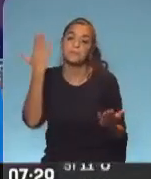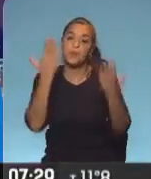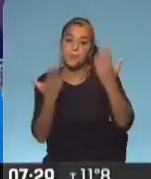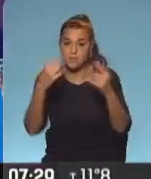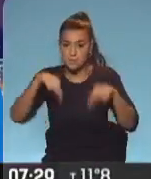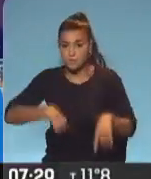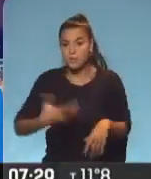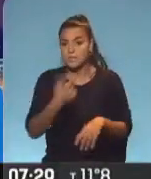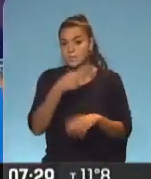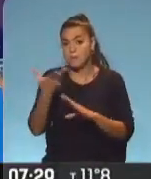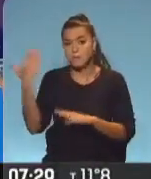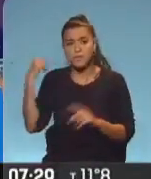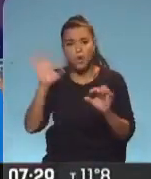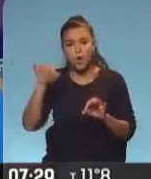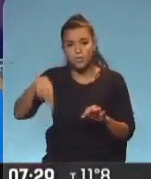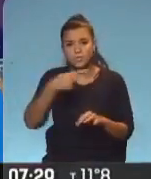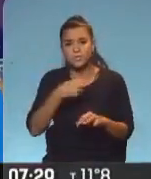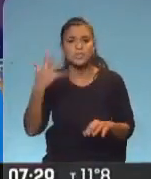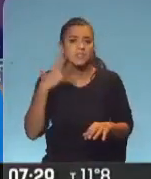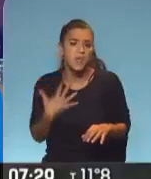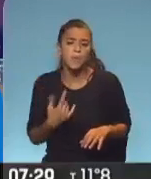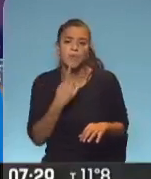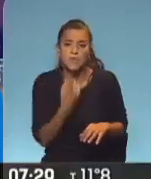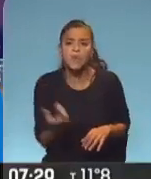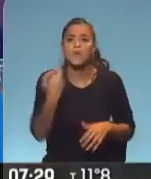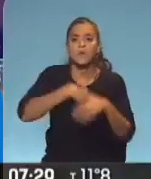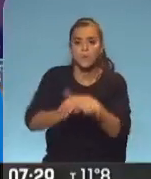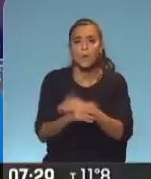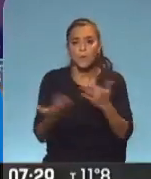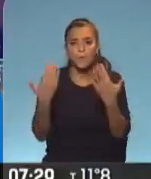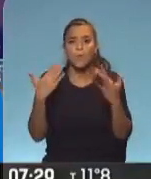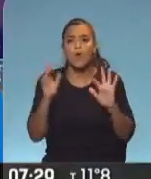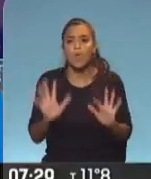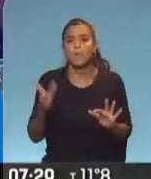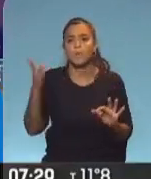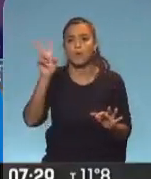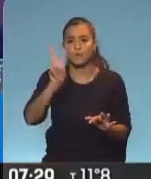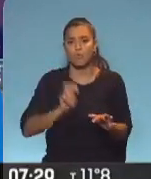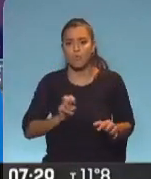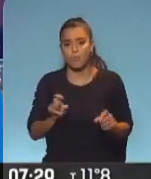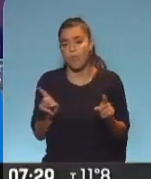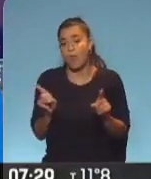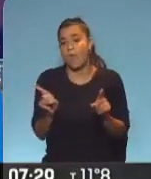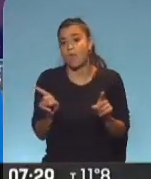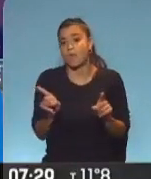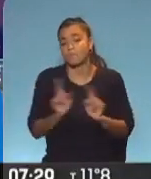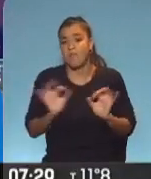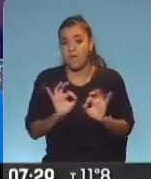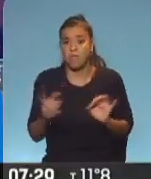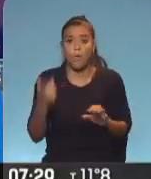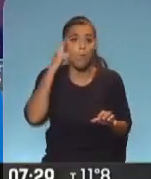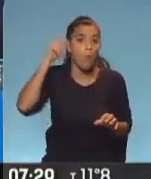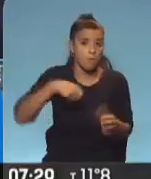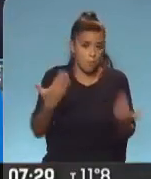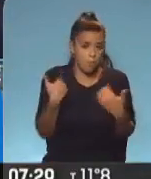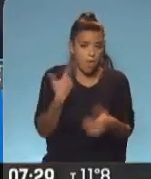comparación, lo escuchaba la semana pasada o esta misma semana Tevez diciendo: los futbolistas profesionales podemos estar sin cobrar. En la justicia debe pasar lo mismo, ¿no? Los jueces pueden estar tal vez